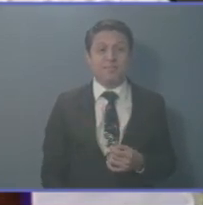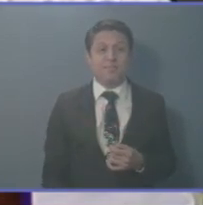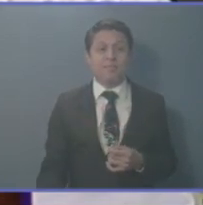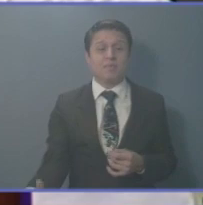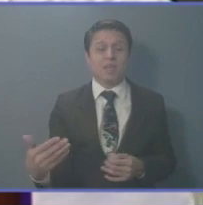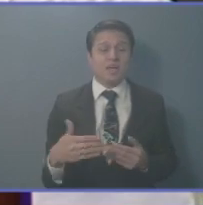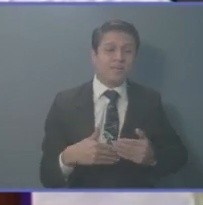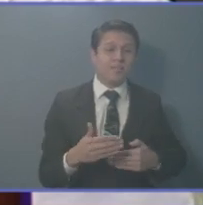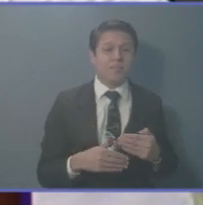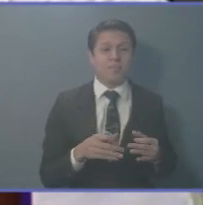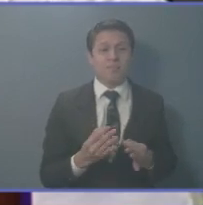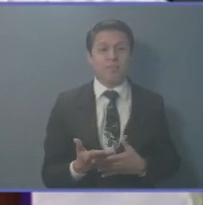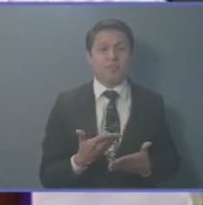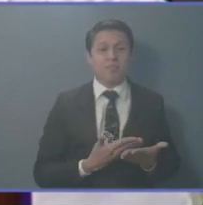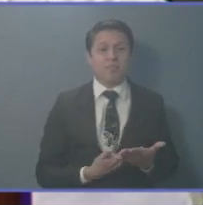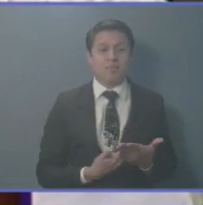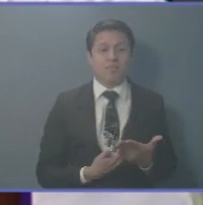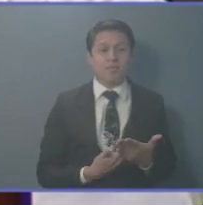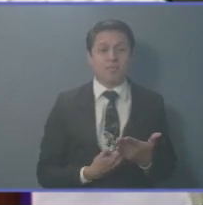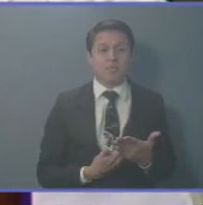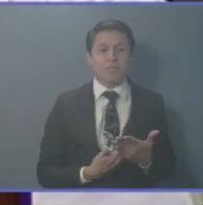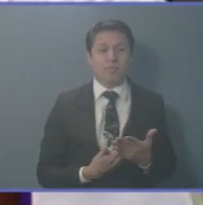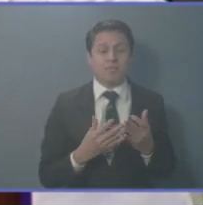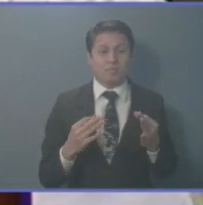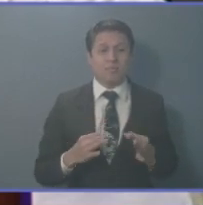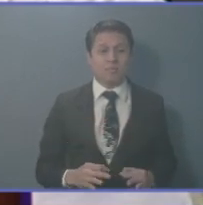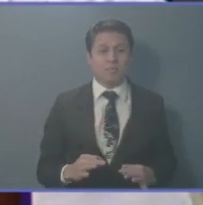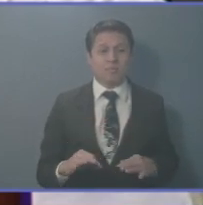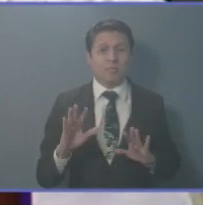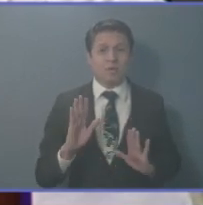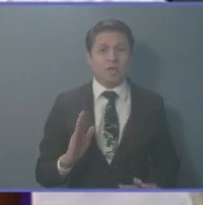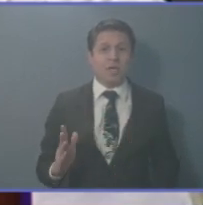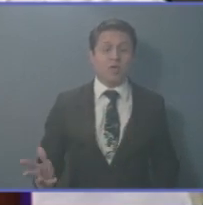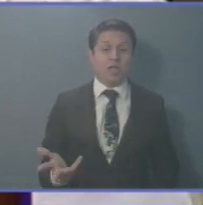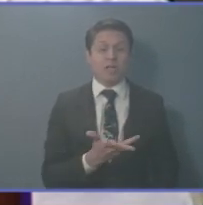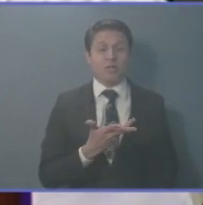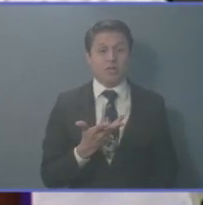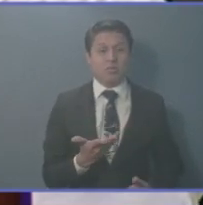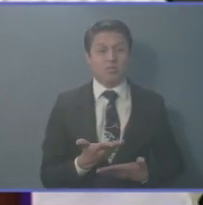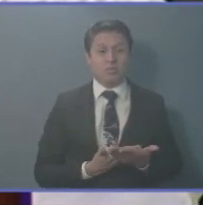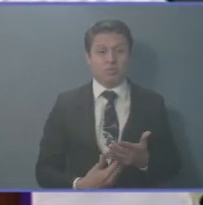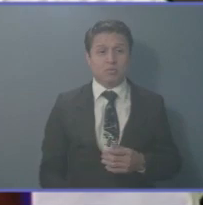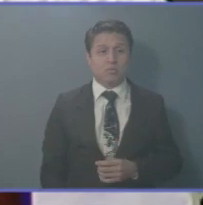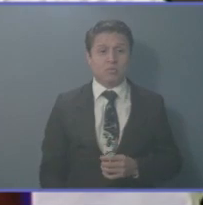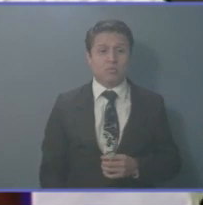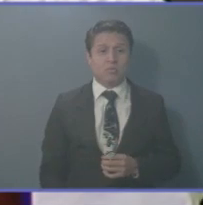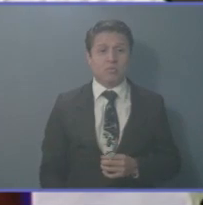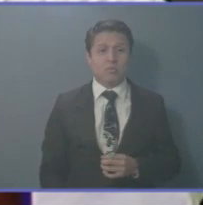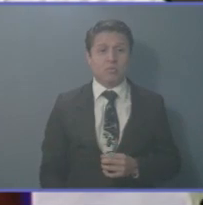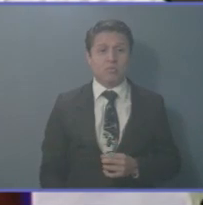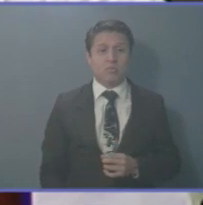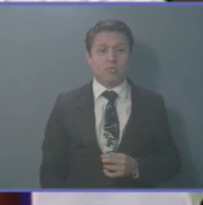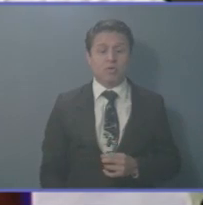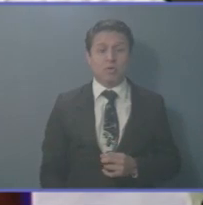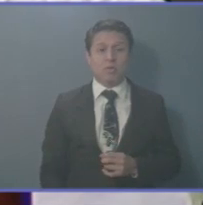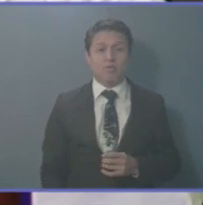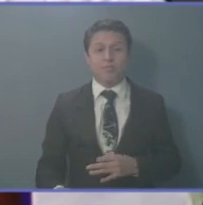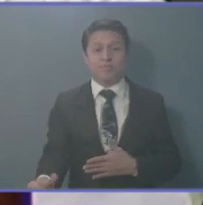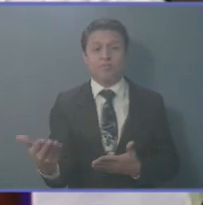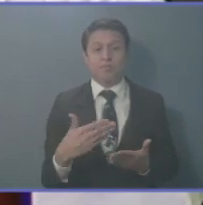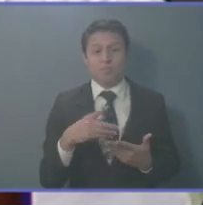deberán ser debidamente informados del protocolo a seguir conforme lo determine el Ministerio de Salud, que deberá establecer al menos